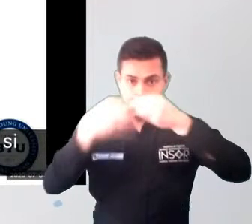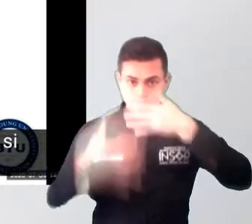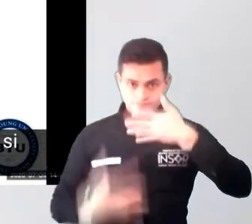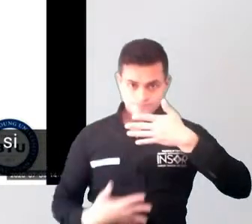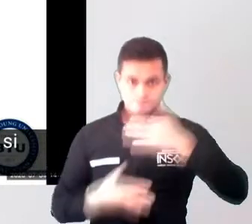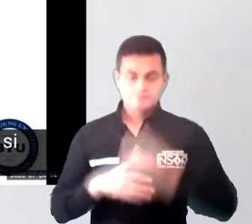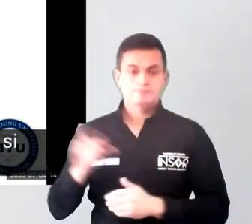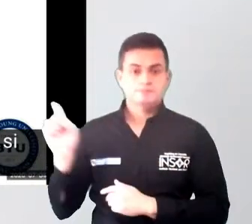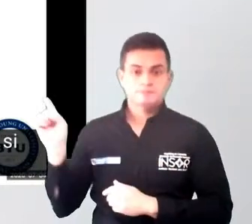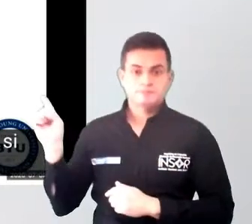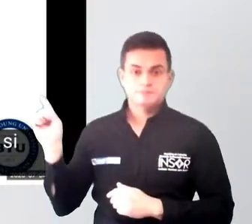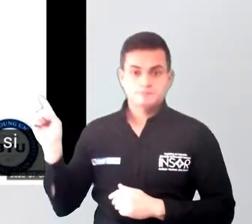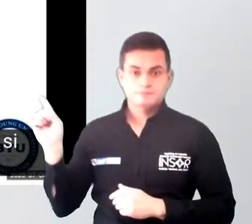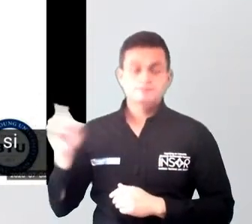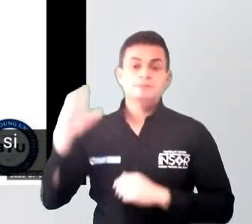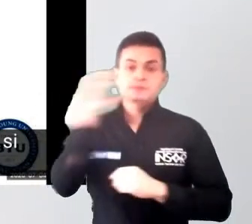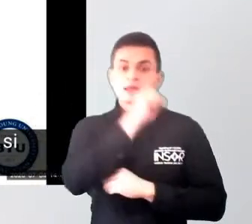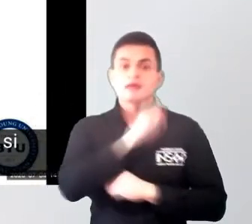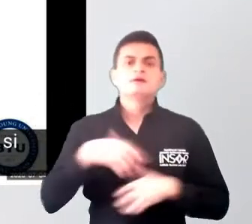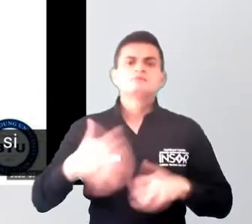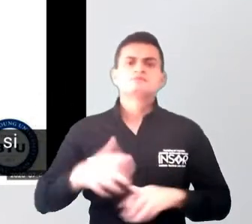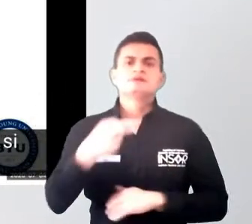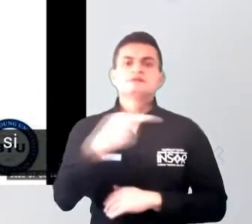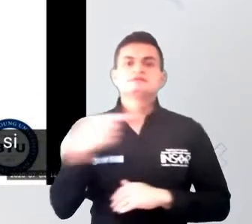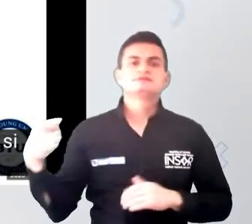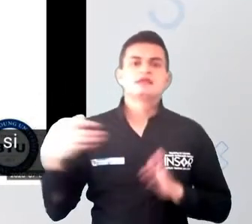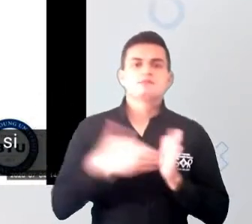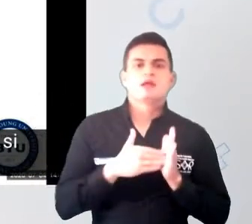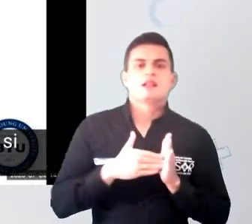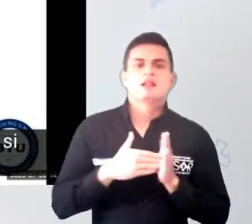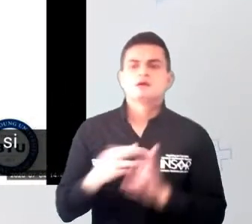tenemos más de 100,000 respuestas.